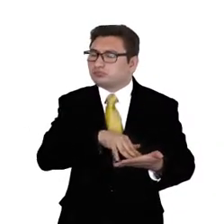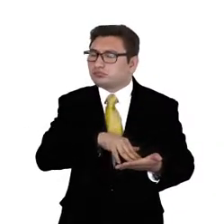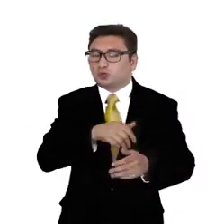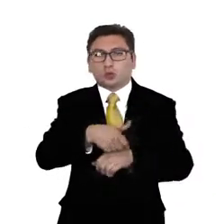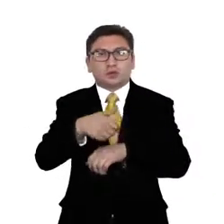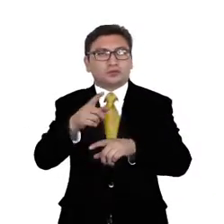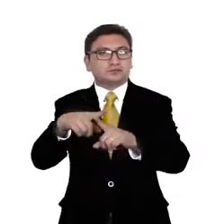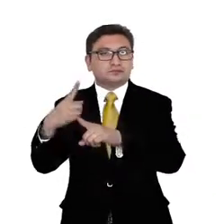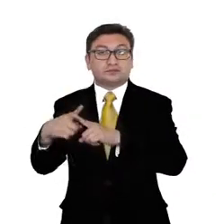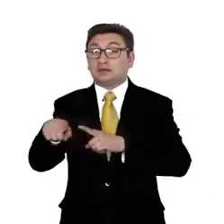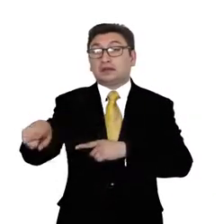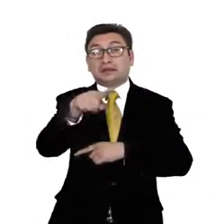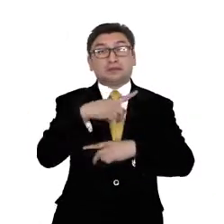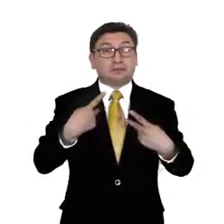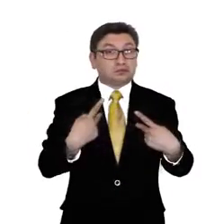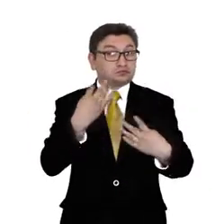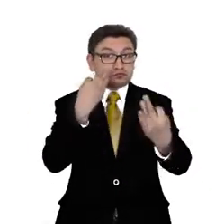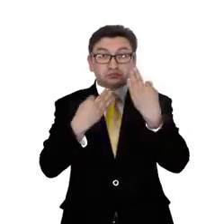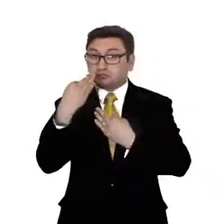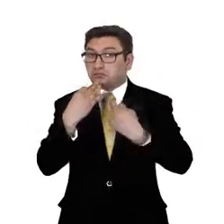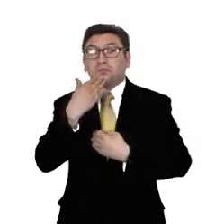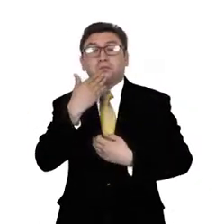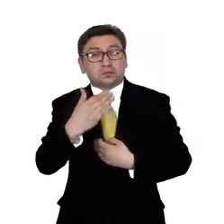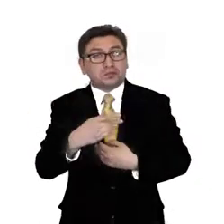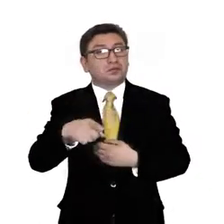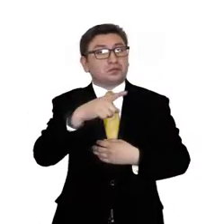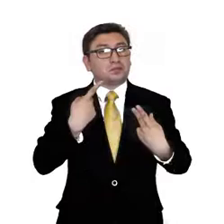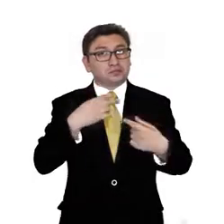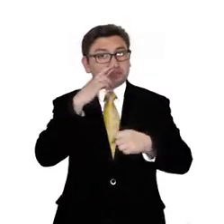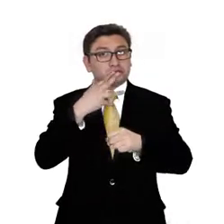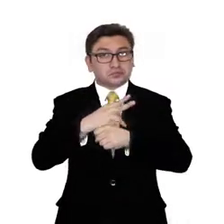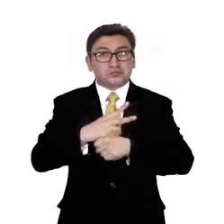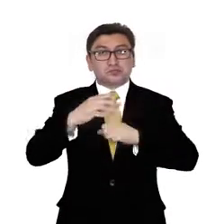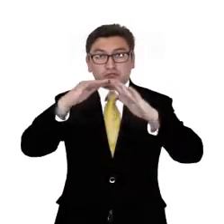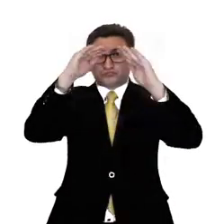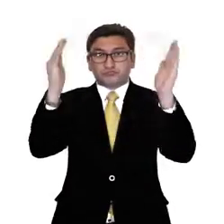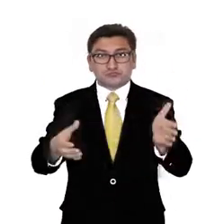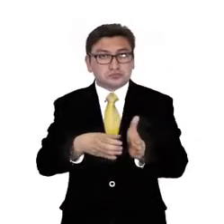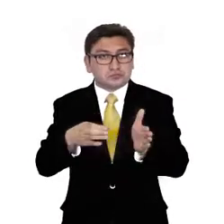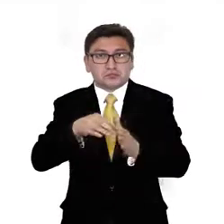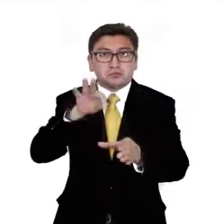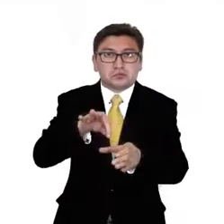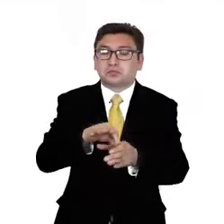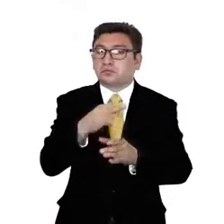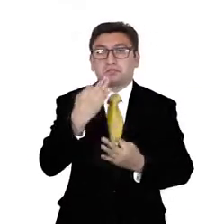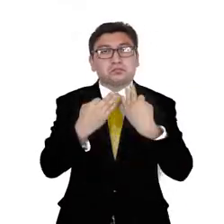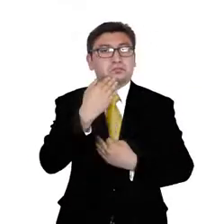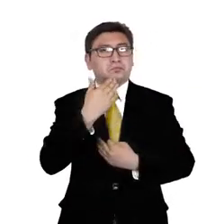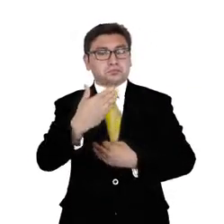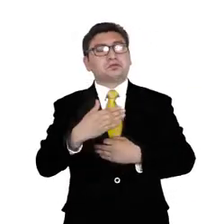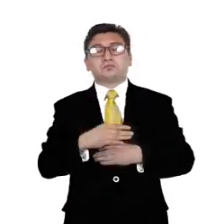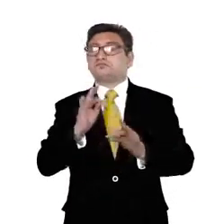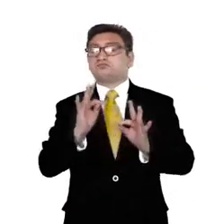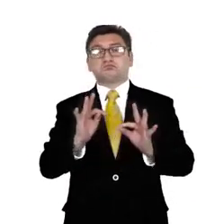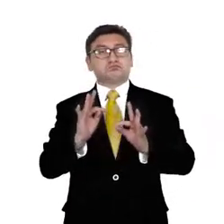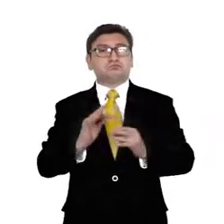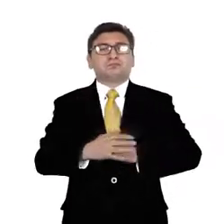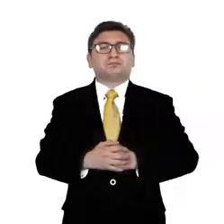los números, y me trataron muy bien en las casillas donde yo fui.